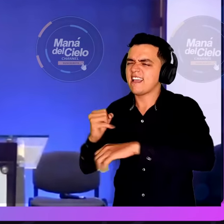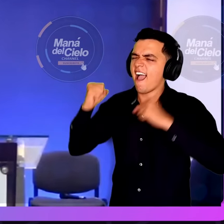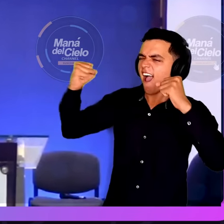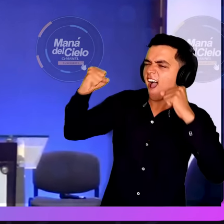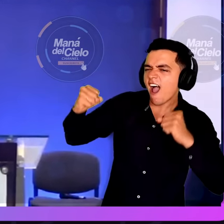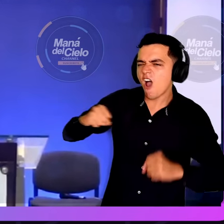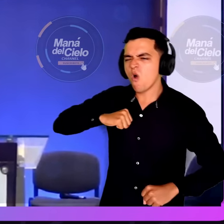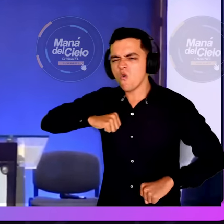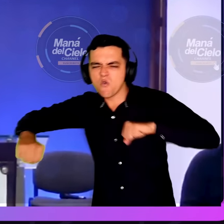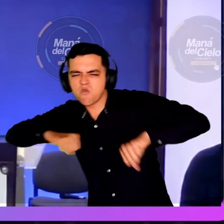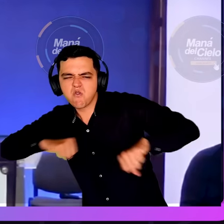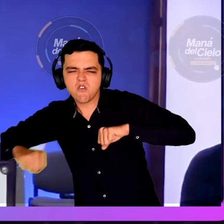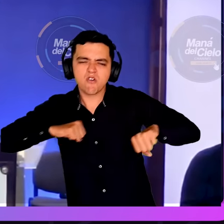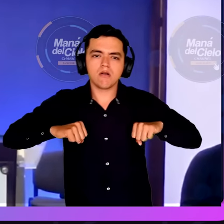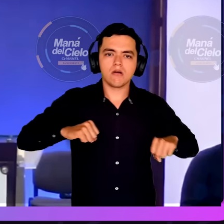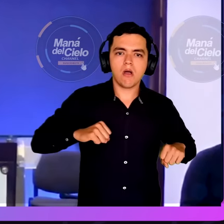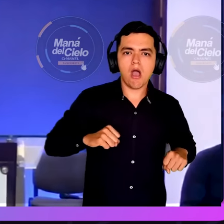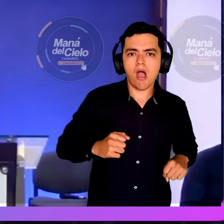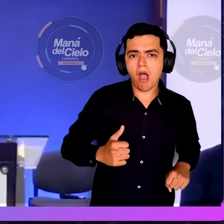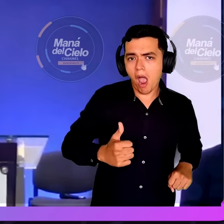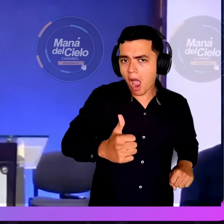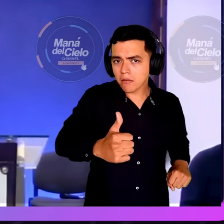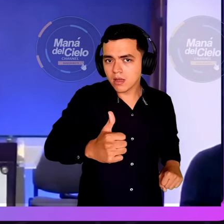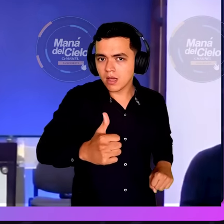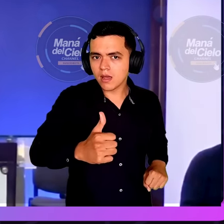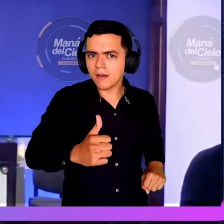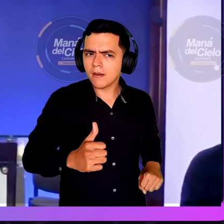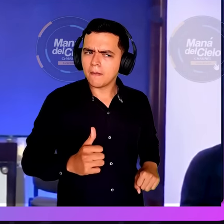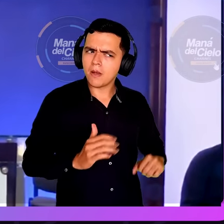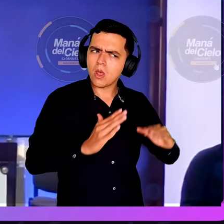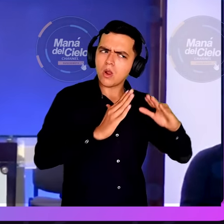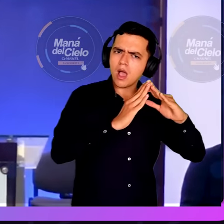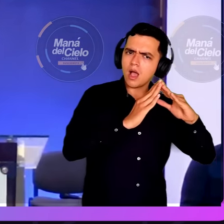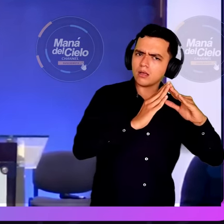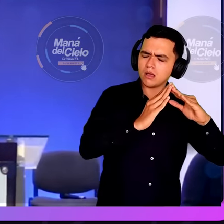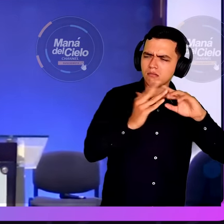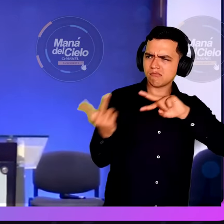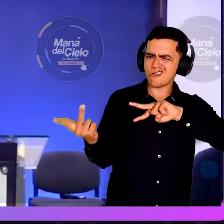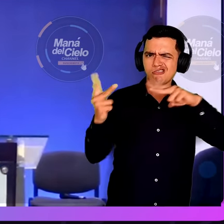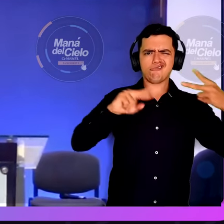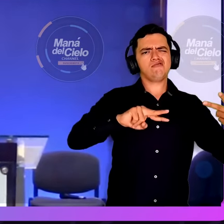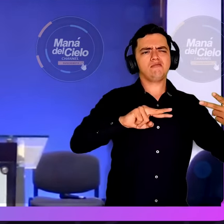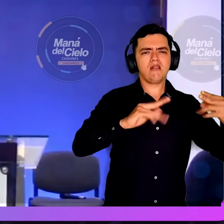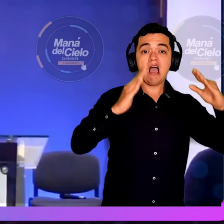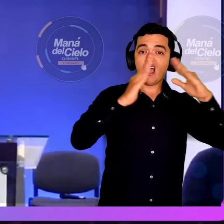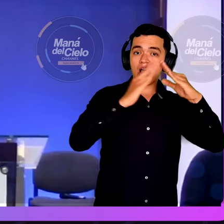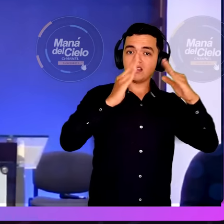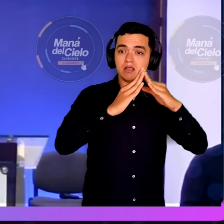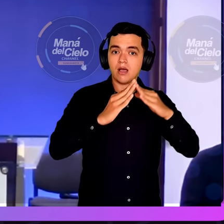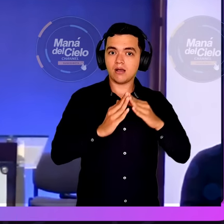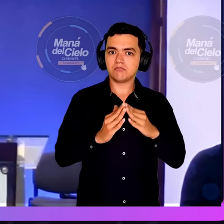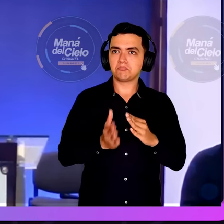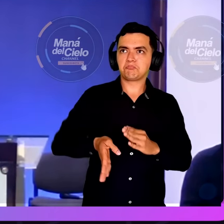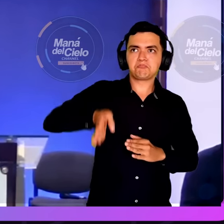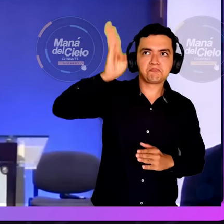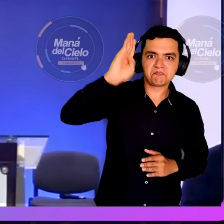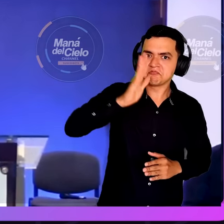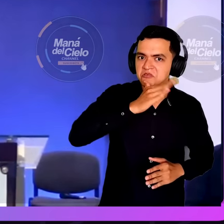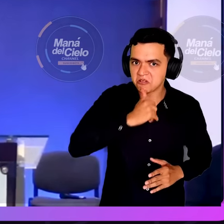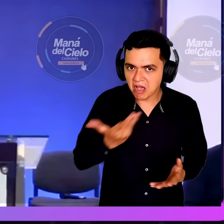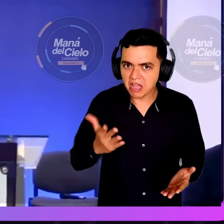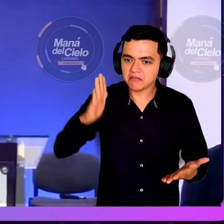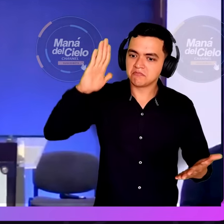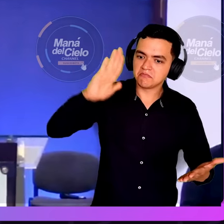no nos pasa así? Ay, no, yo al Señor lo amo, vea, hermano, por encima de todo. Él es mi Dios tan bello, tan hermoso. Oh, bendito sea el Señor, y en el